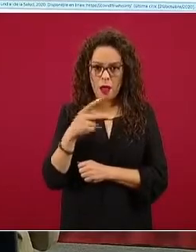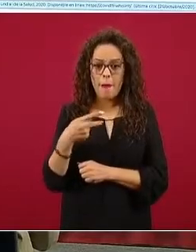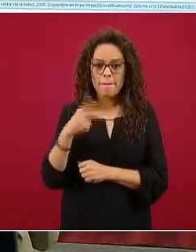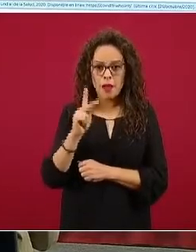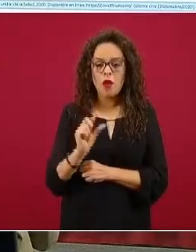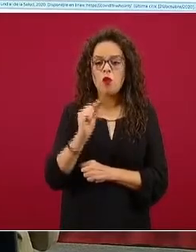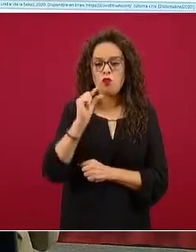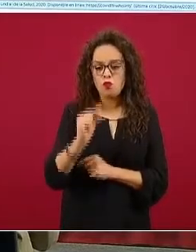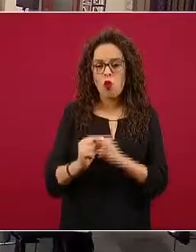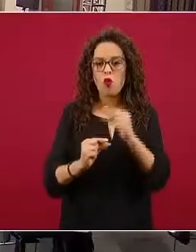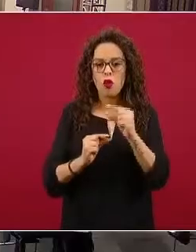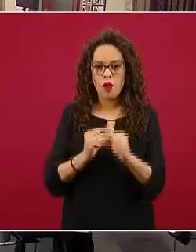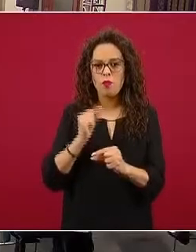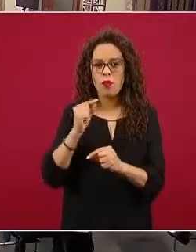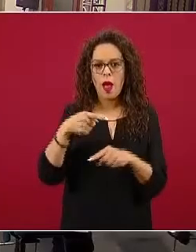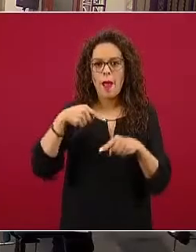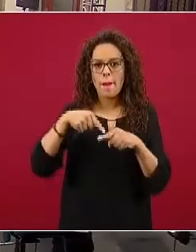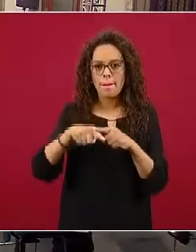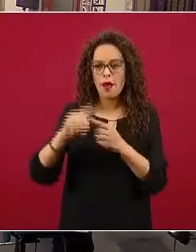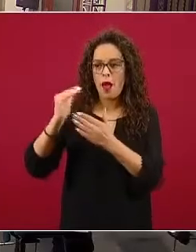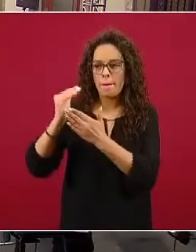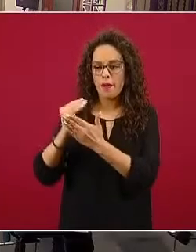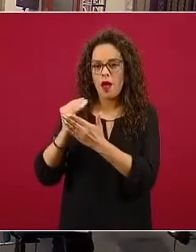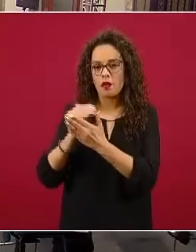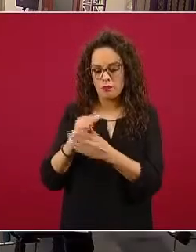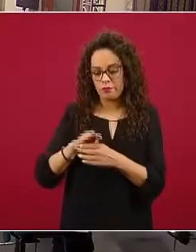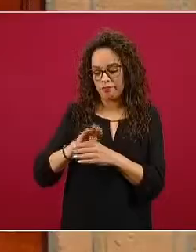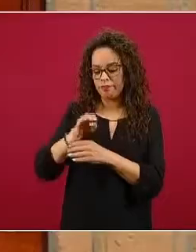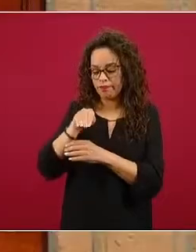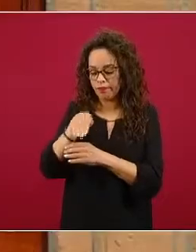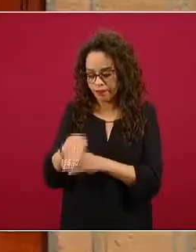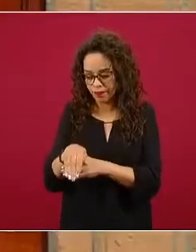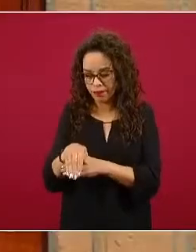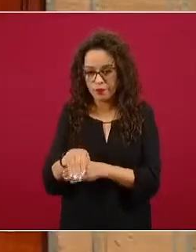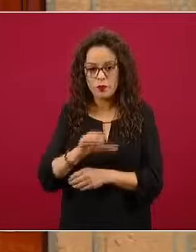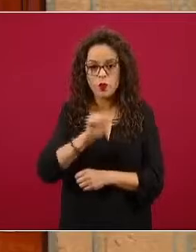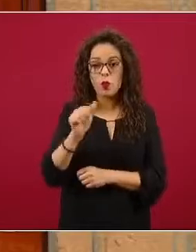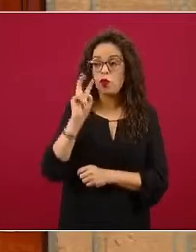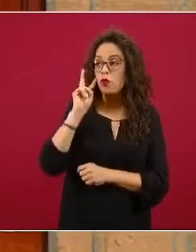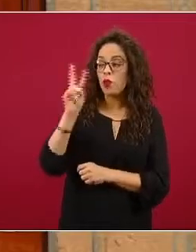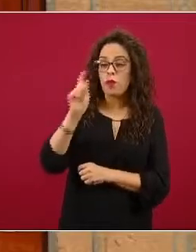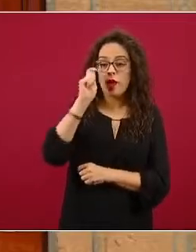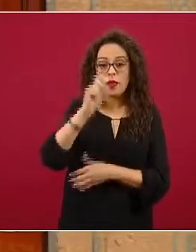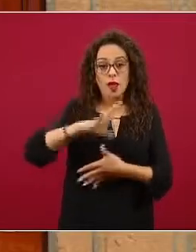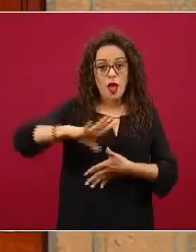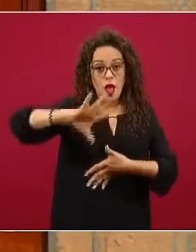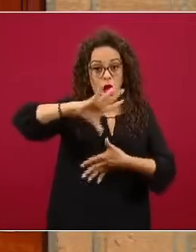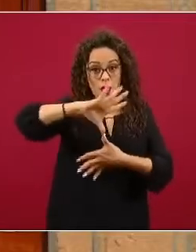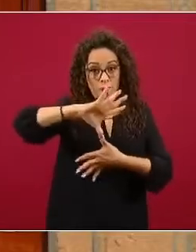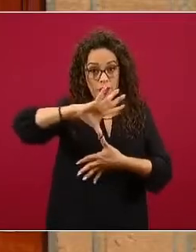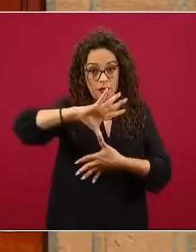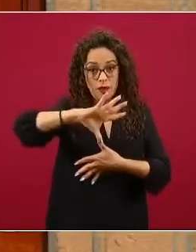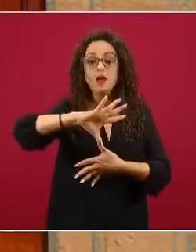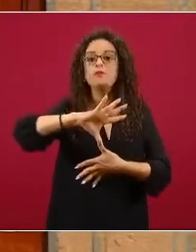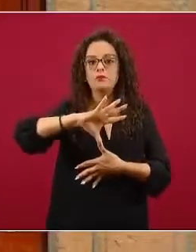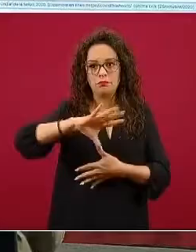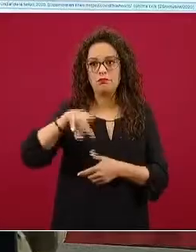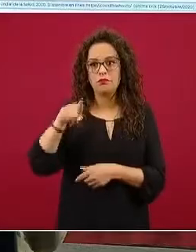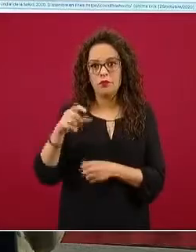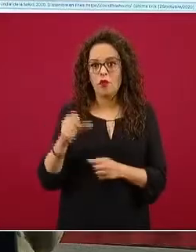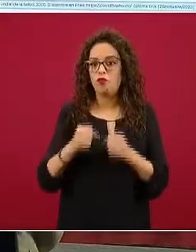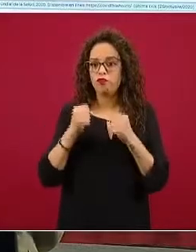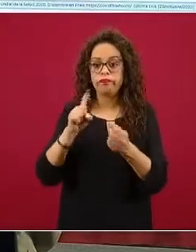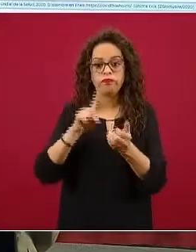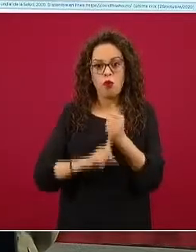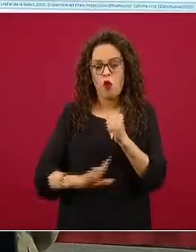un comportamiento que va en descenso. En el caso de América podemos ver un primer pico, y esto lógicamente es todo el